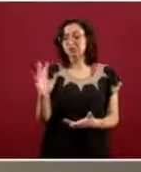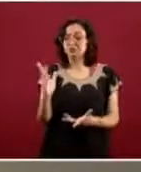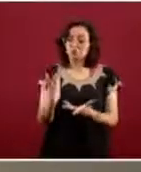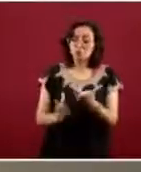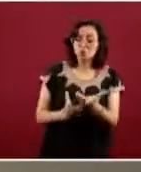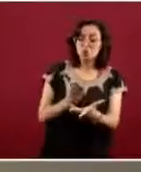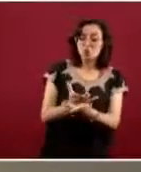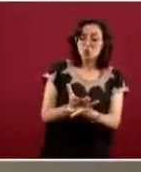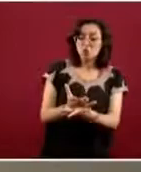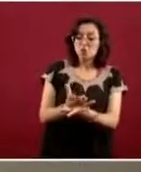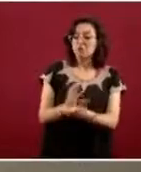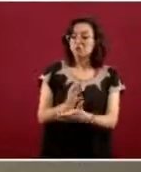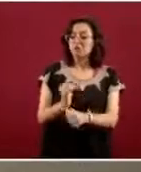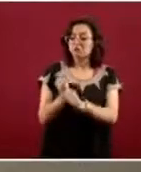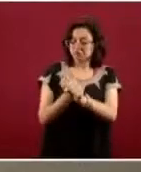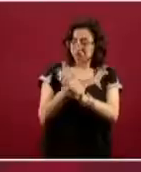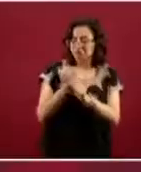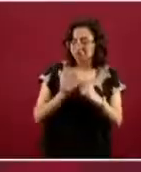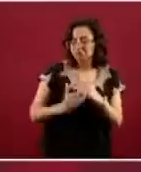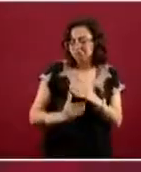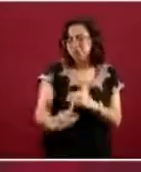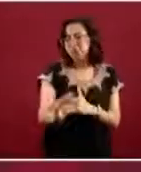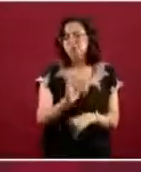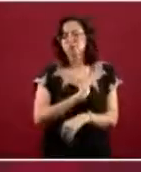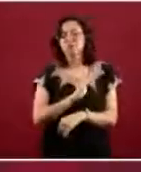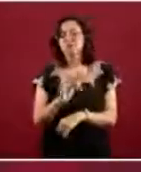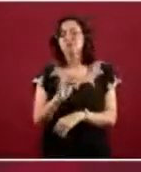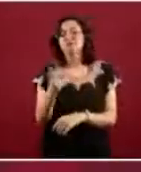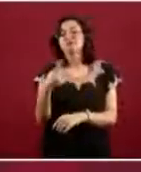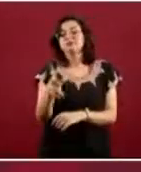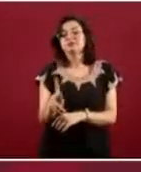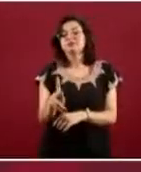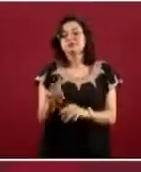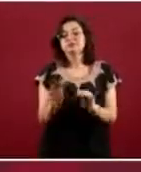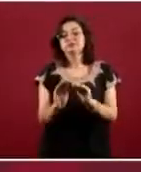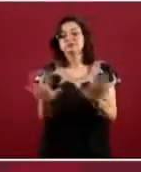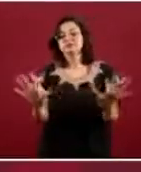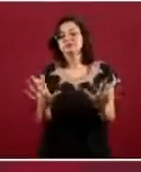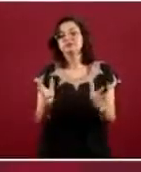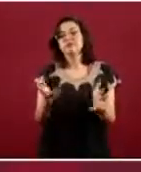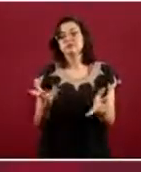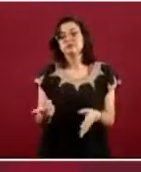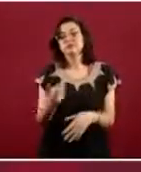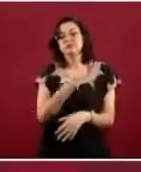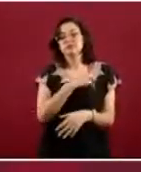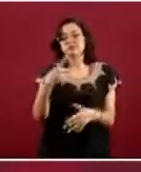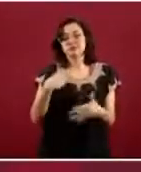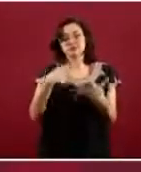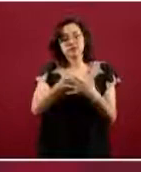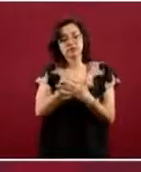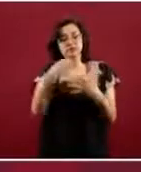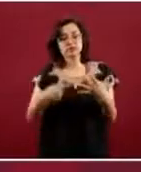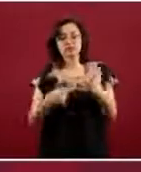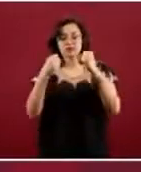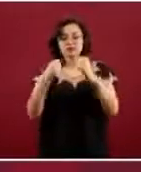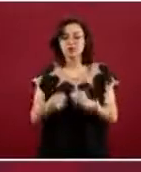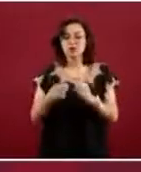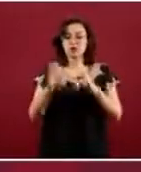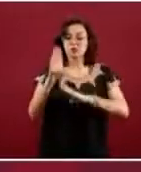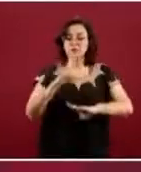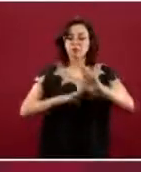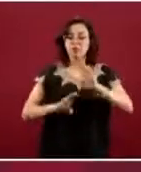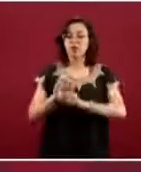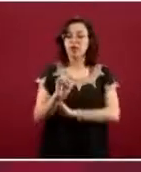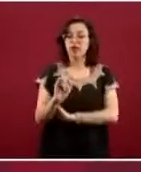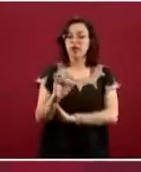científica de un protocolo de investigación al respecto, siempre y cuando, desde luego, tenga las garantías de bioseguridad, ética